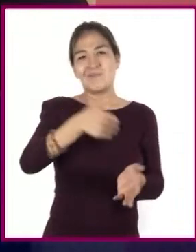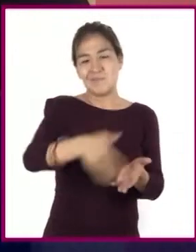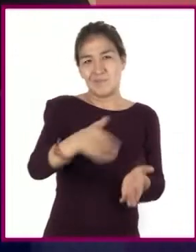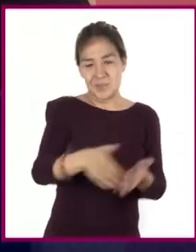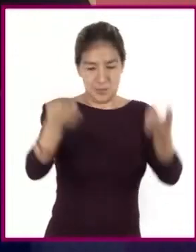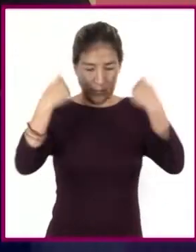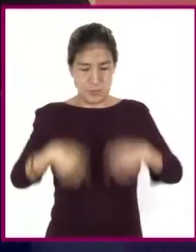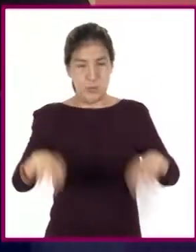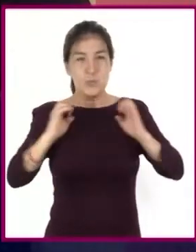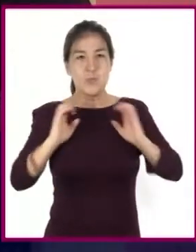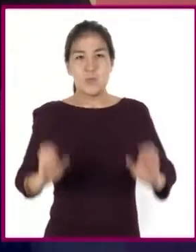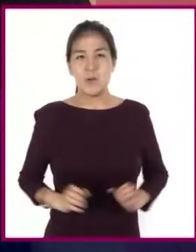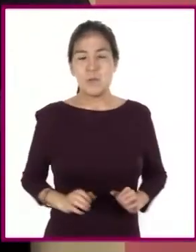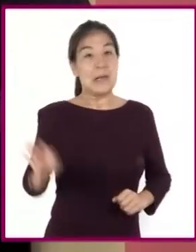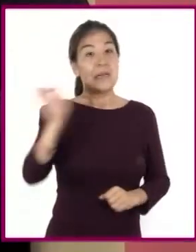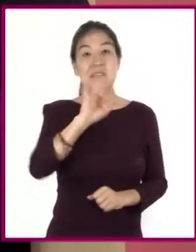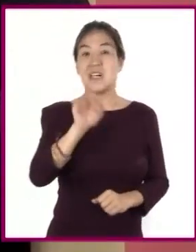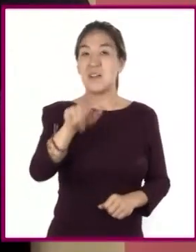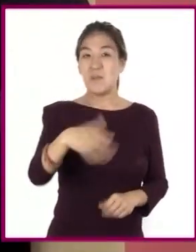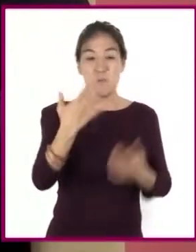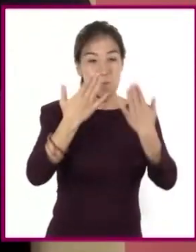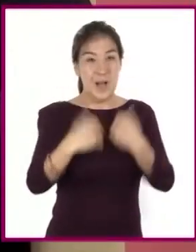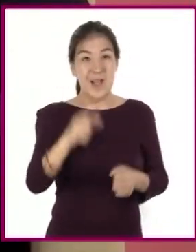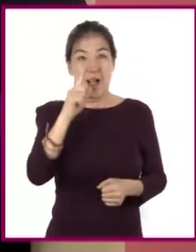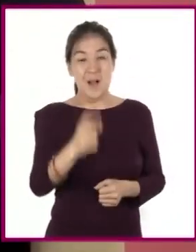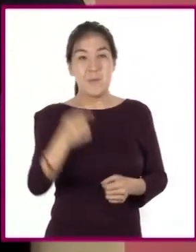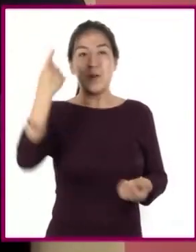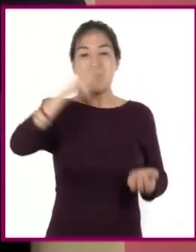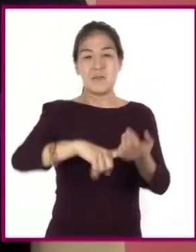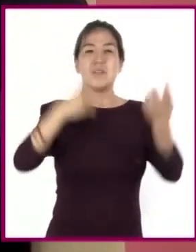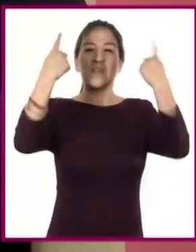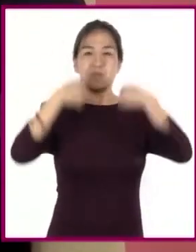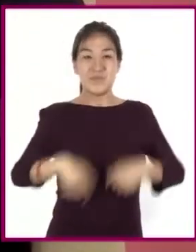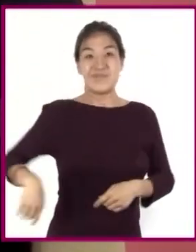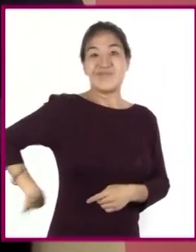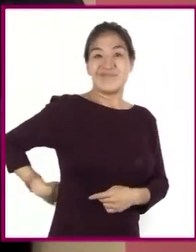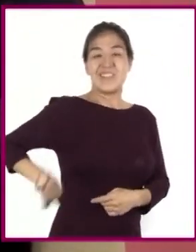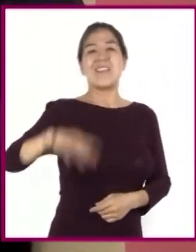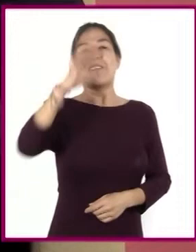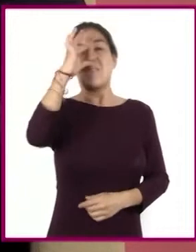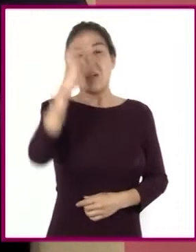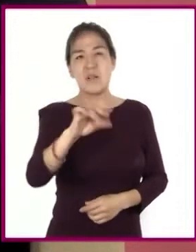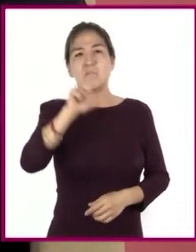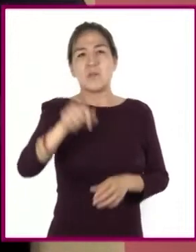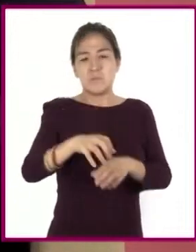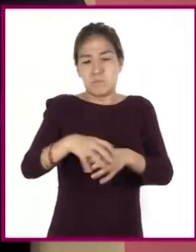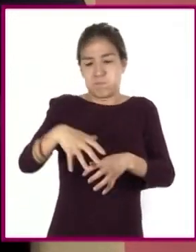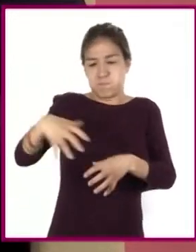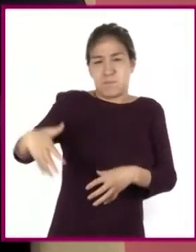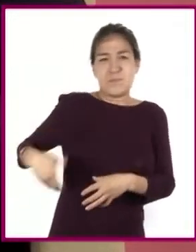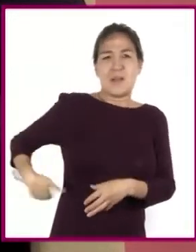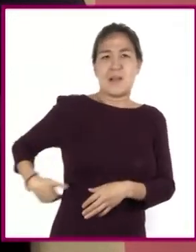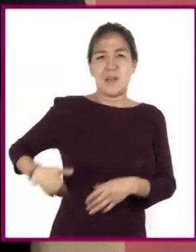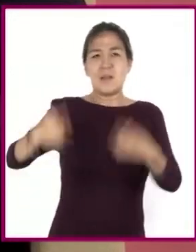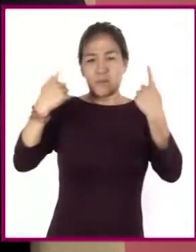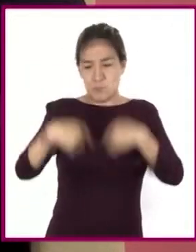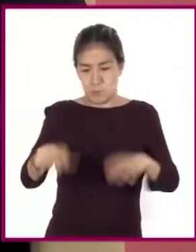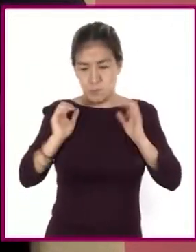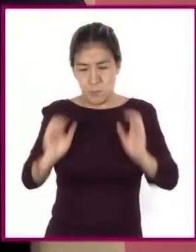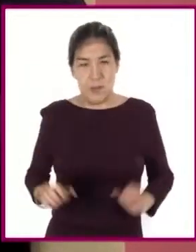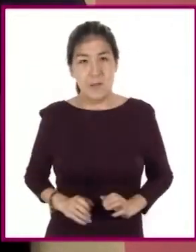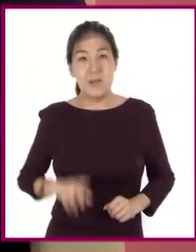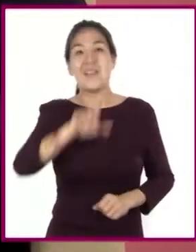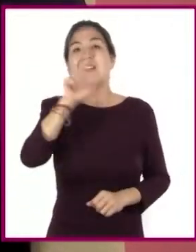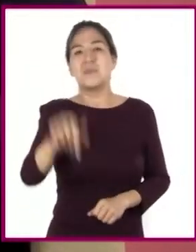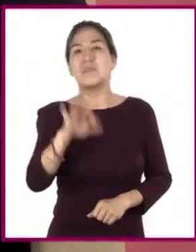cuerpo. Si no le damos ese flujo constante de agua, el riñón va a fallar y las toxinas se van a acumular en el organismo y una persona